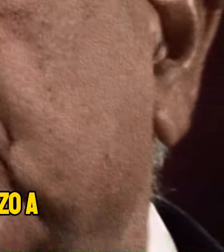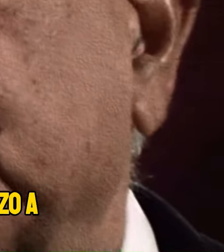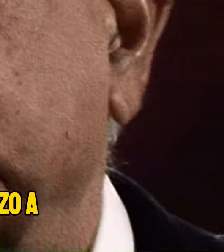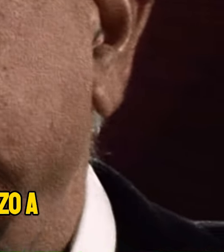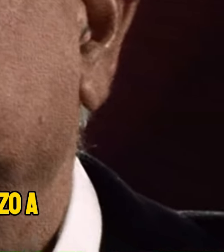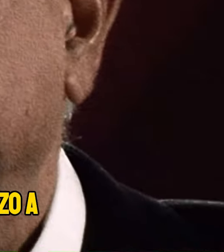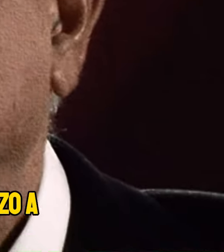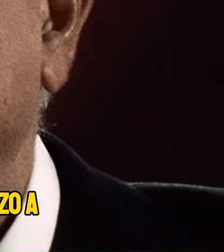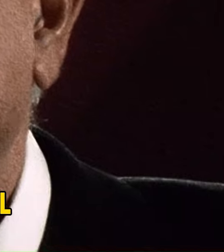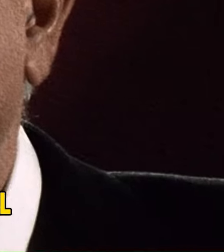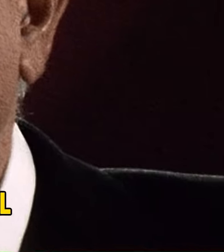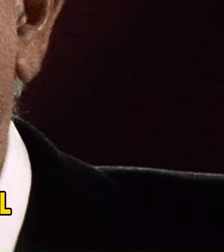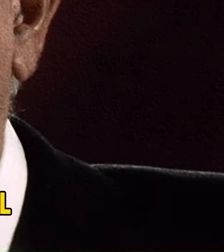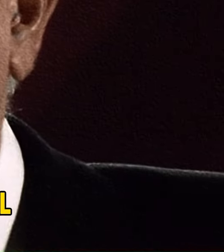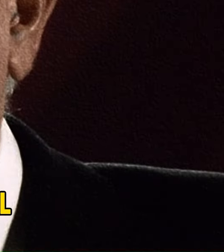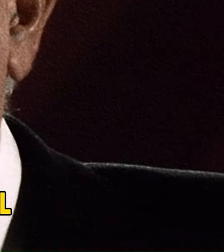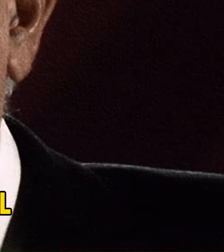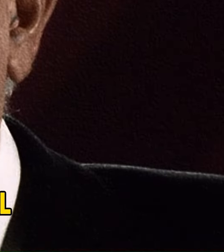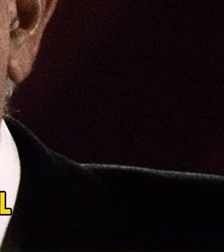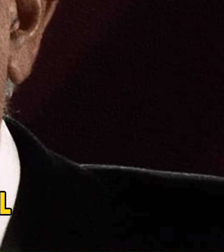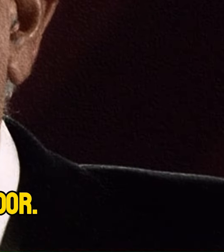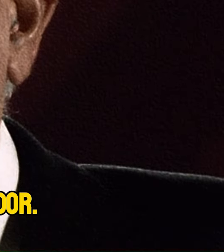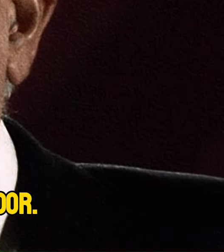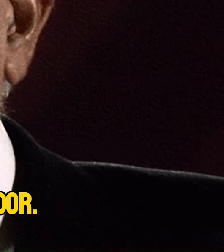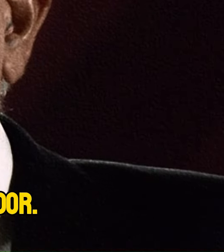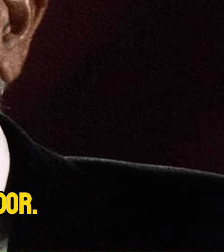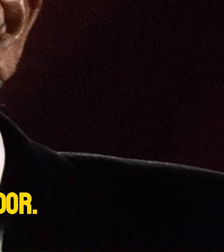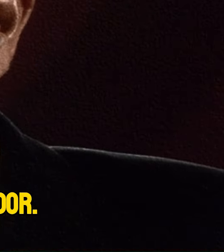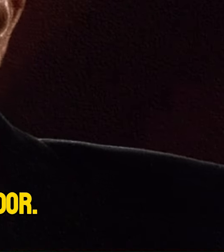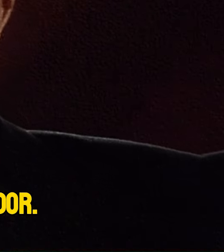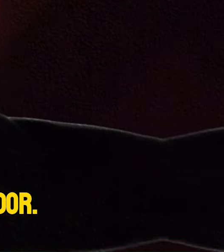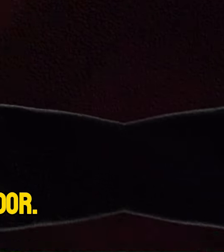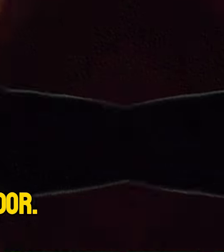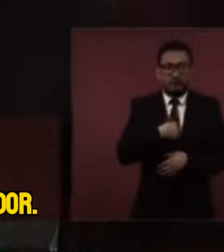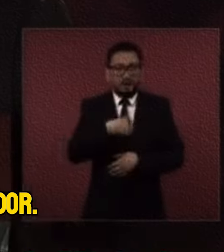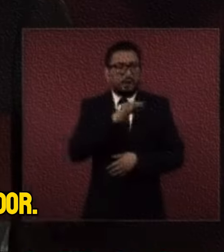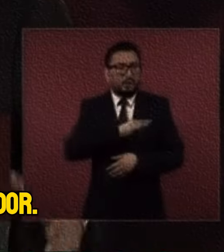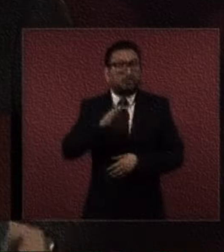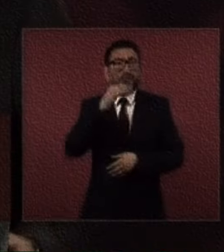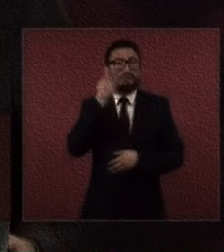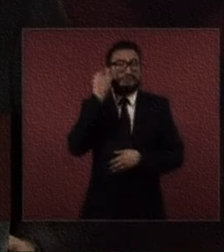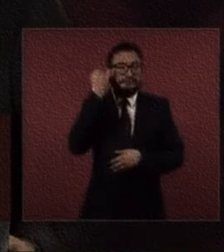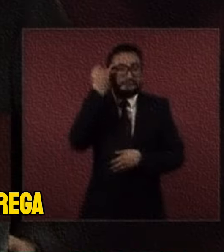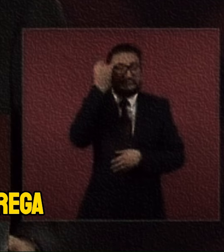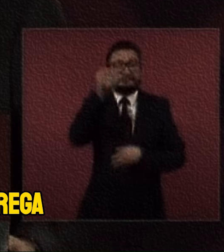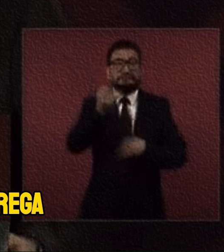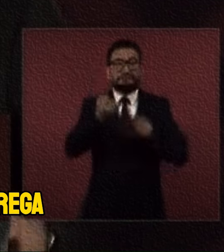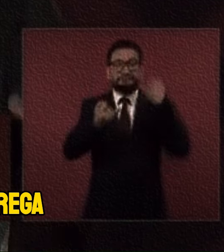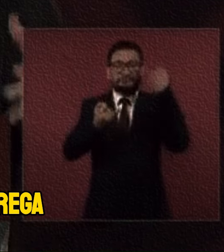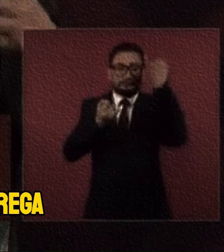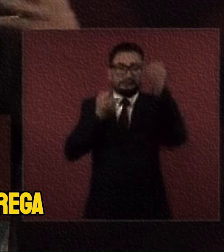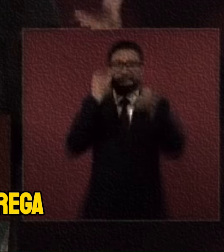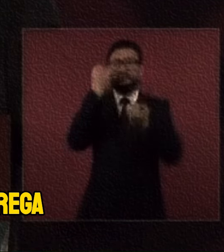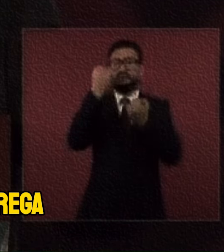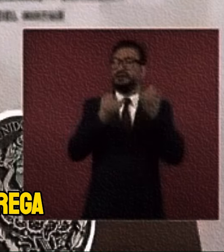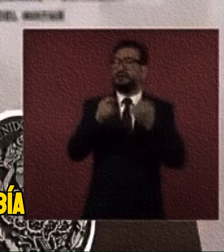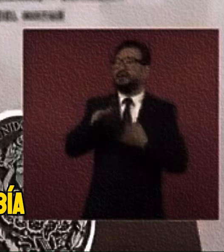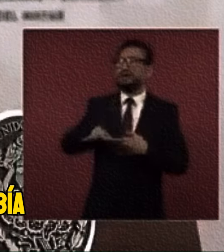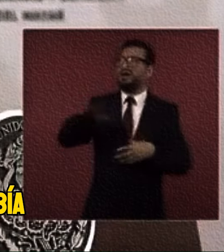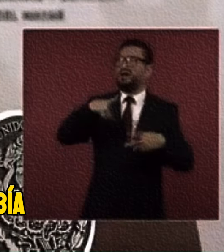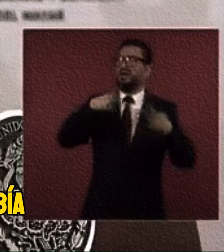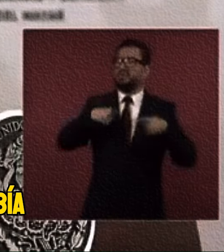pero no puedo porque si empiezo a recibir personas voy a estar todo el tiempo, dijo el presidente López Obrador. El mandatario aseguró que tras la